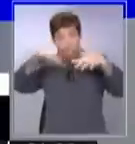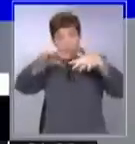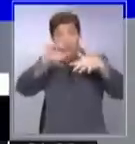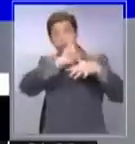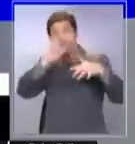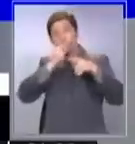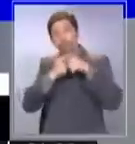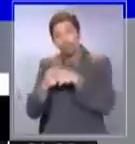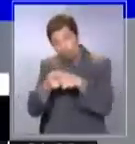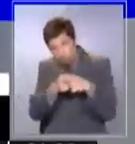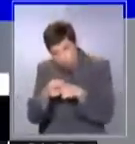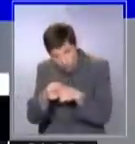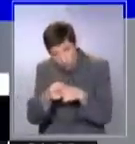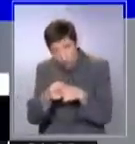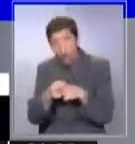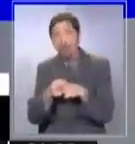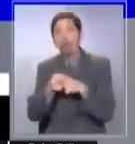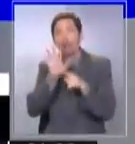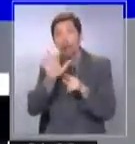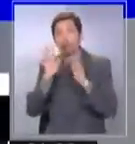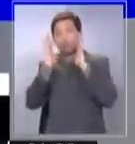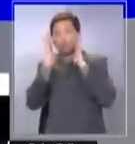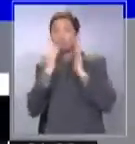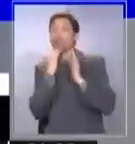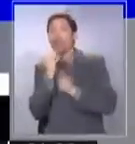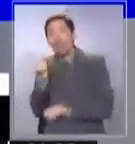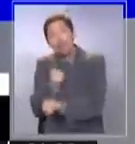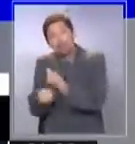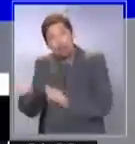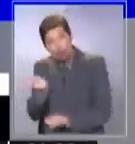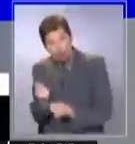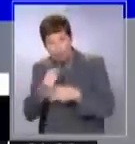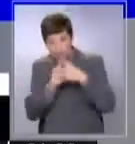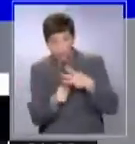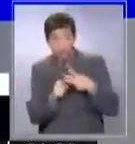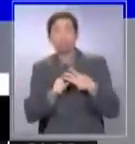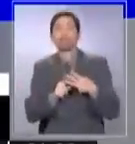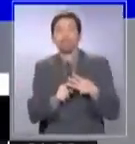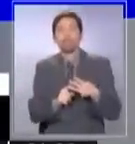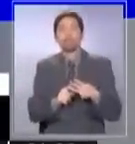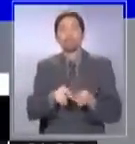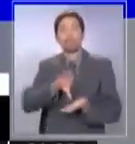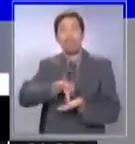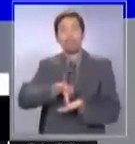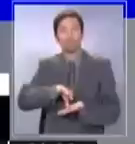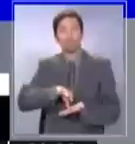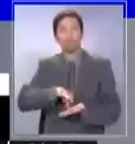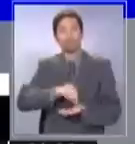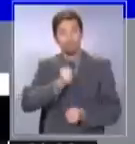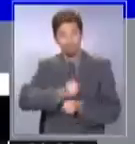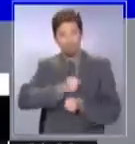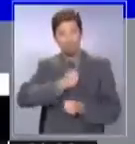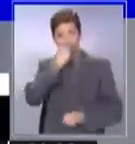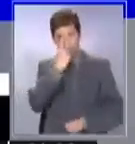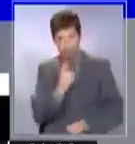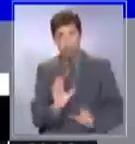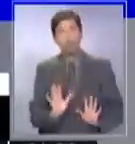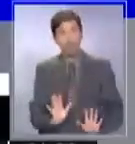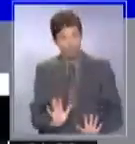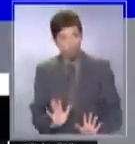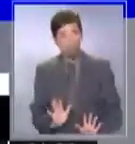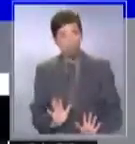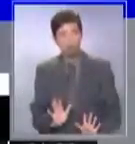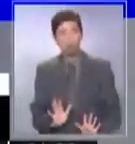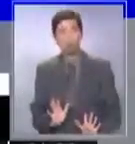socialmente el país de una Man y económicamente de un país en una forma seria vamos a entregarle propuestas al país esperamos